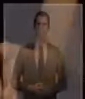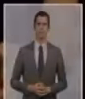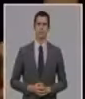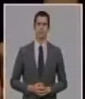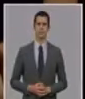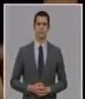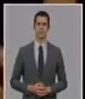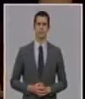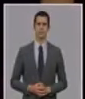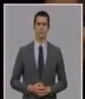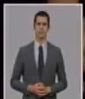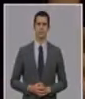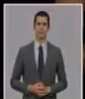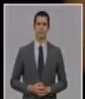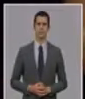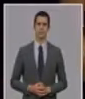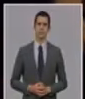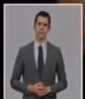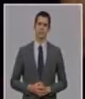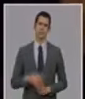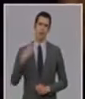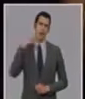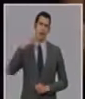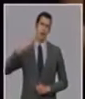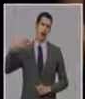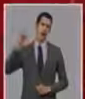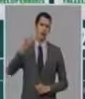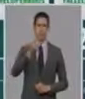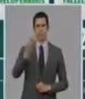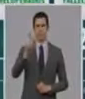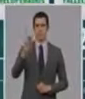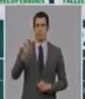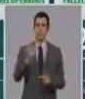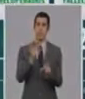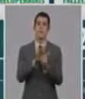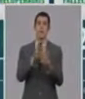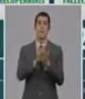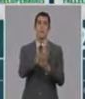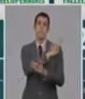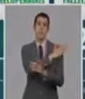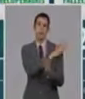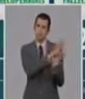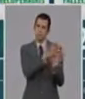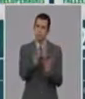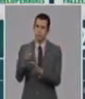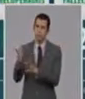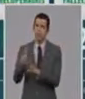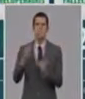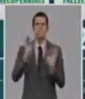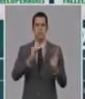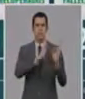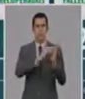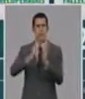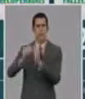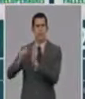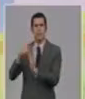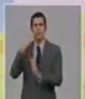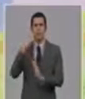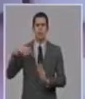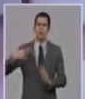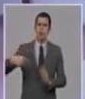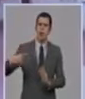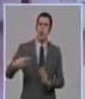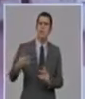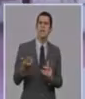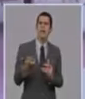Desde marzo del año pasado, Cuba Debate hace una exhaustiva cobertura sobre las principales noticias que genera la COVID-19. Si llega a